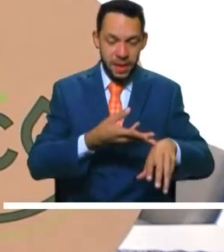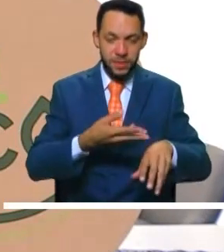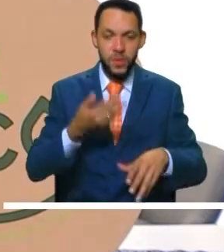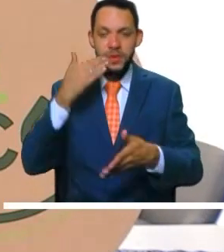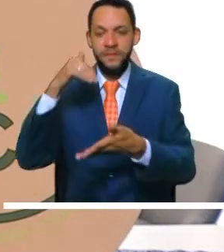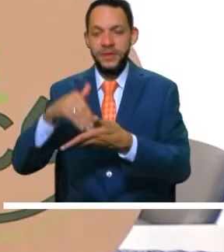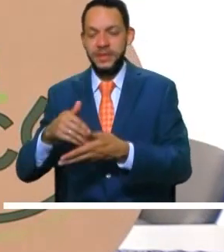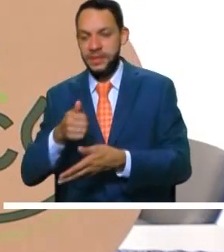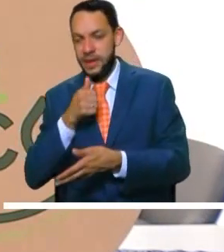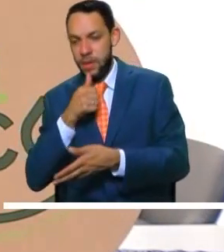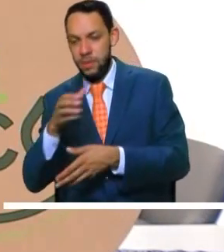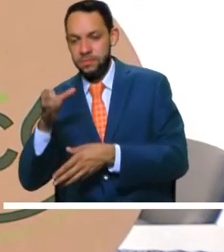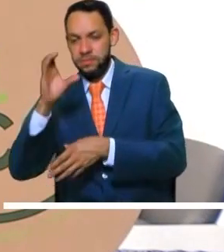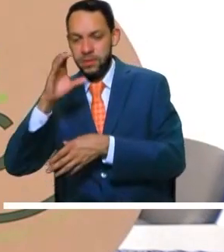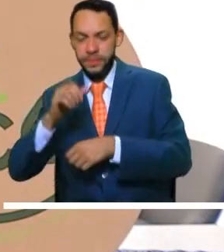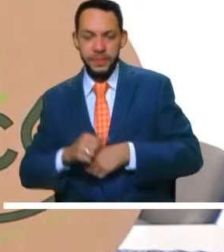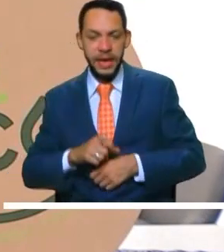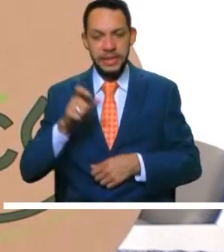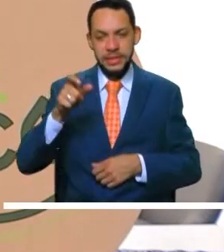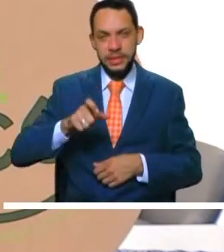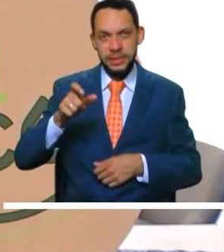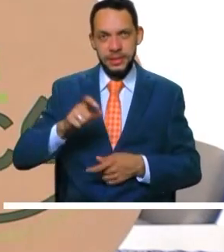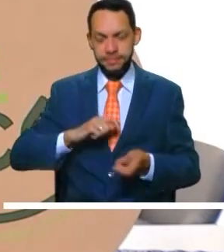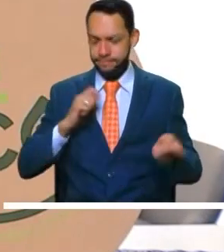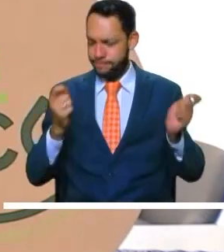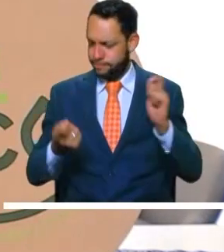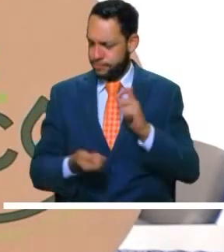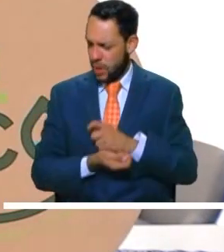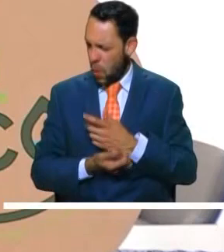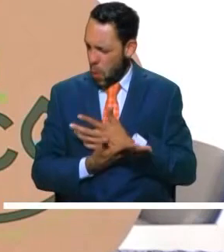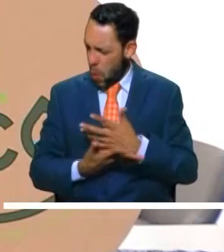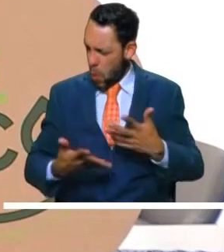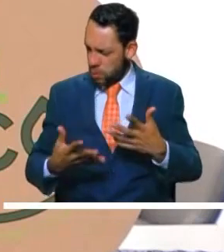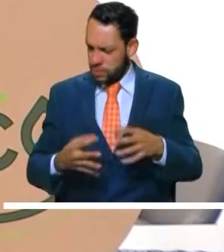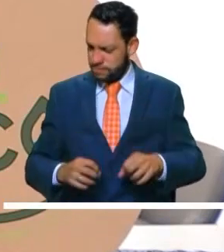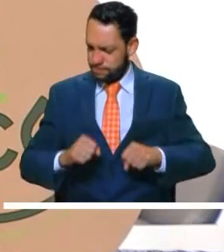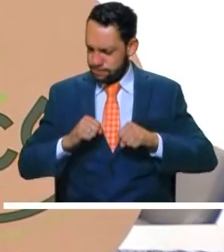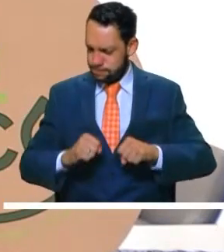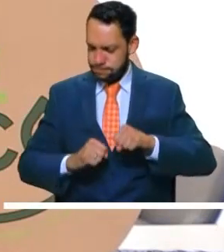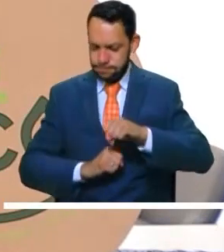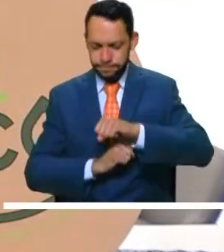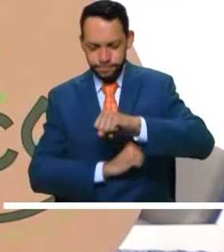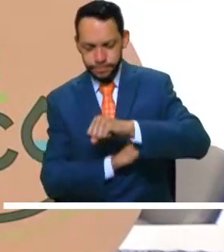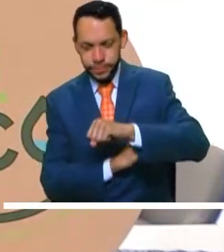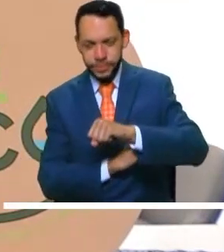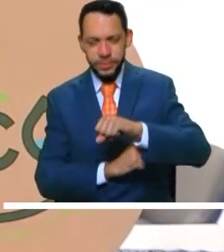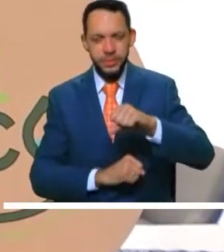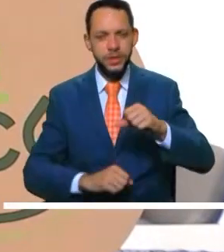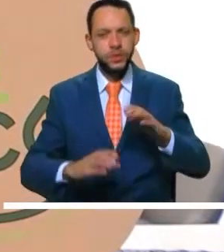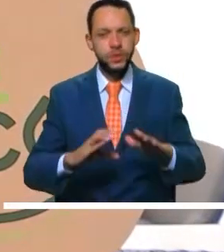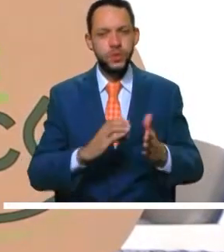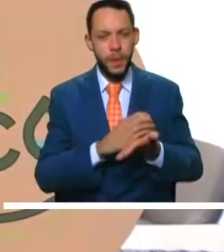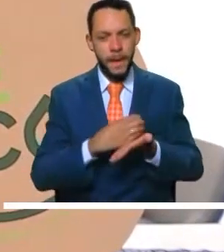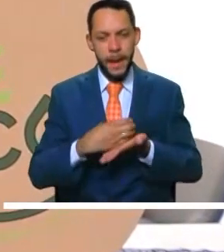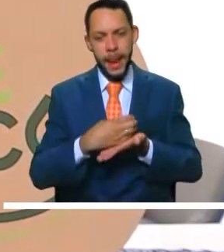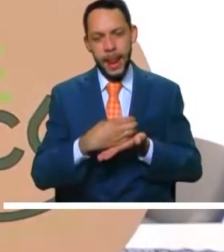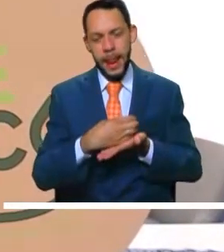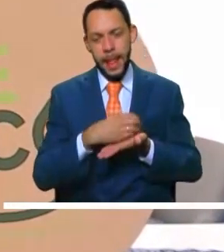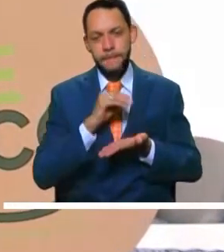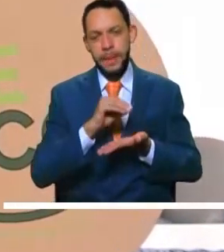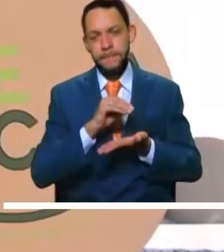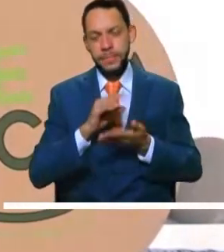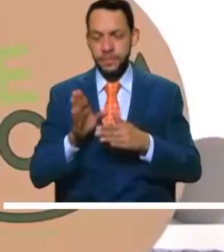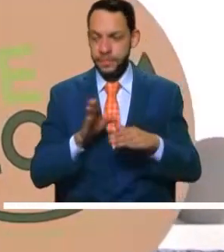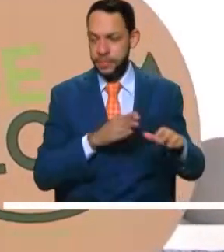a la época de lo biodegradable y de la sustentabilidad biológica. Eso